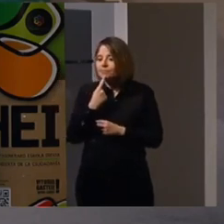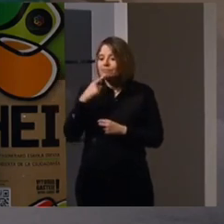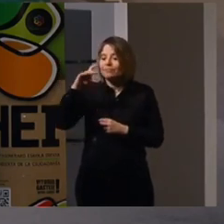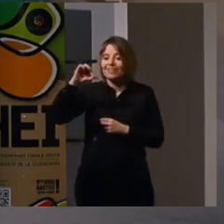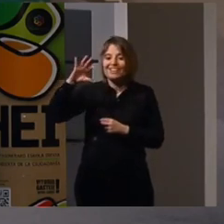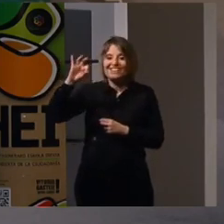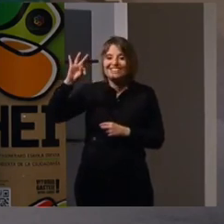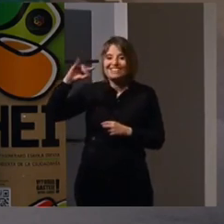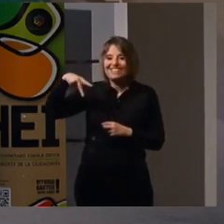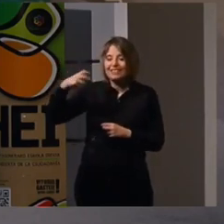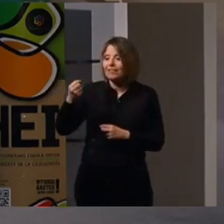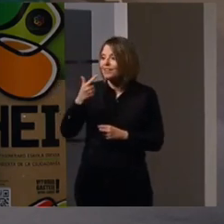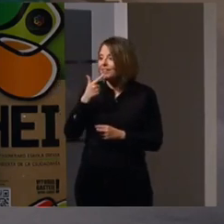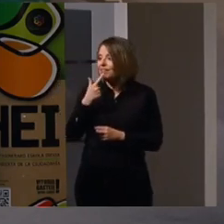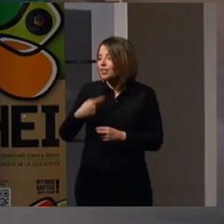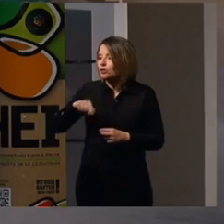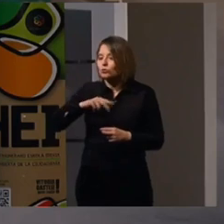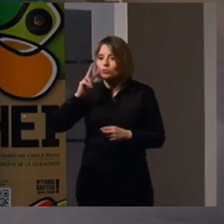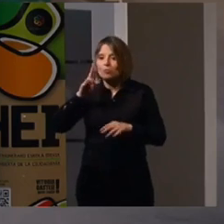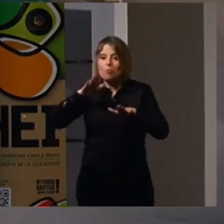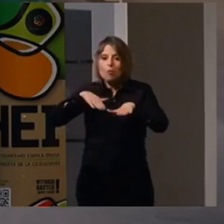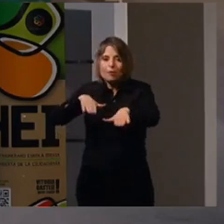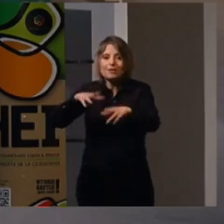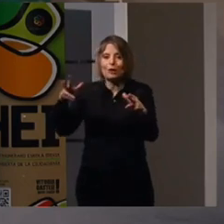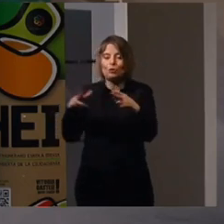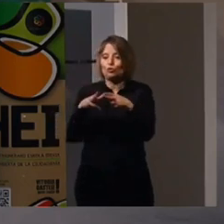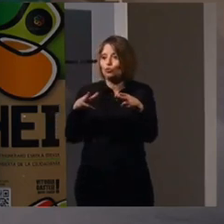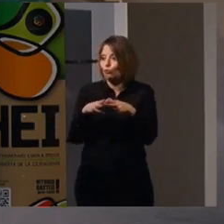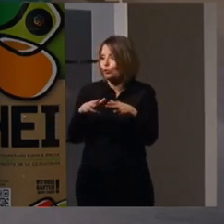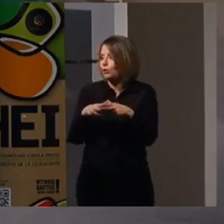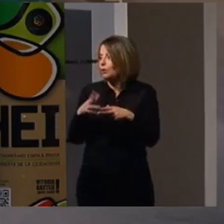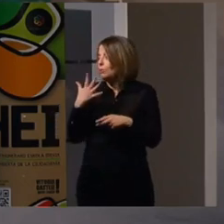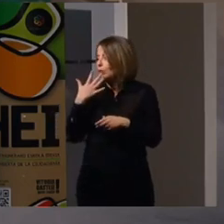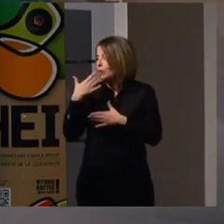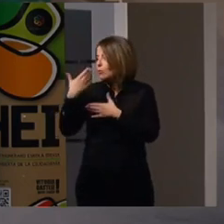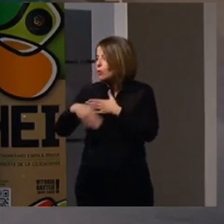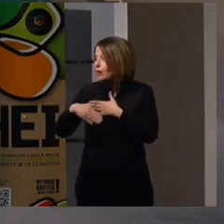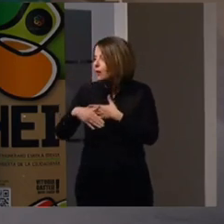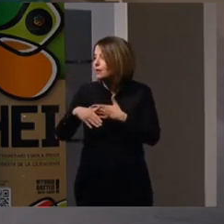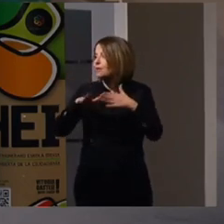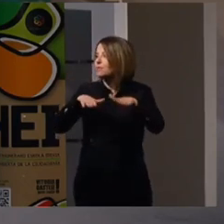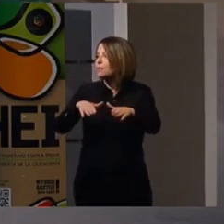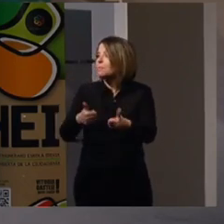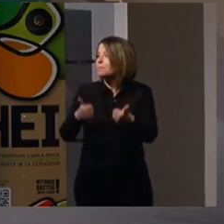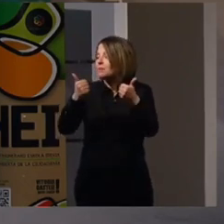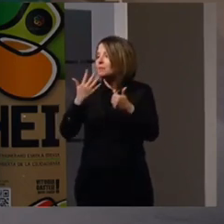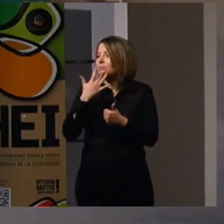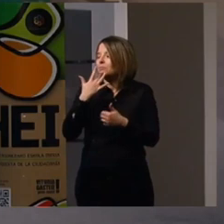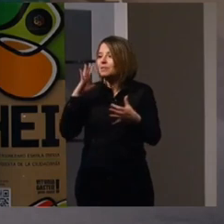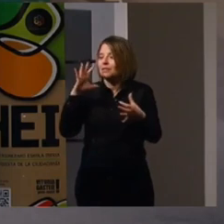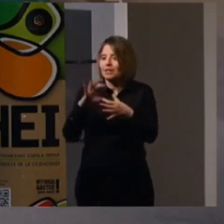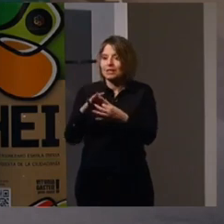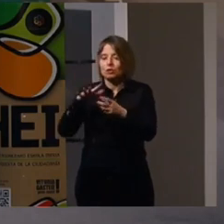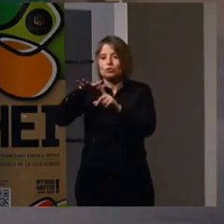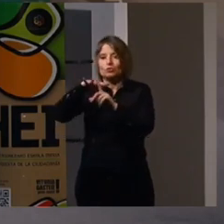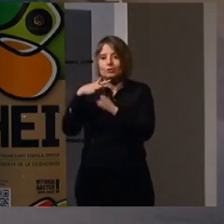Cristina, de la chica esta, ¿no?, ¿por qué no estamos viendo más movilización social igual en la calle relacionada con todo esto,